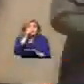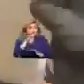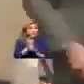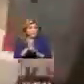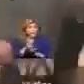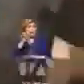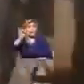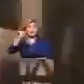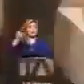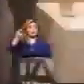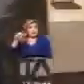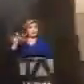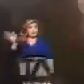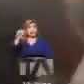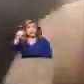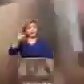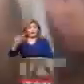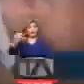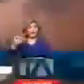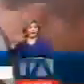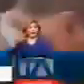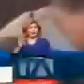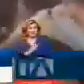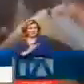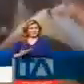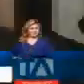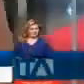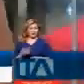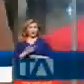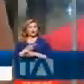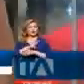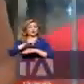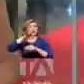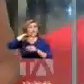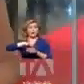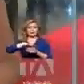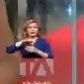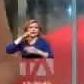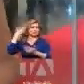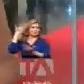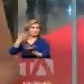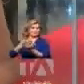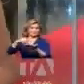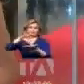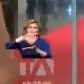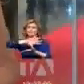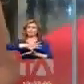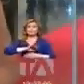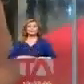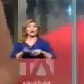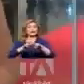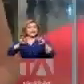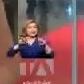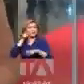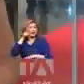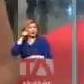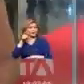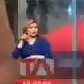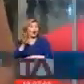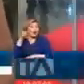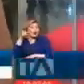ya ingresó a la sala en donde se desarrolla la sesión de la Comisión de Fiscalización. Estos son los momentos en los que